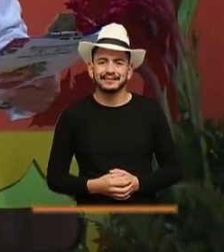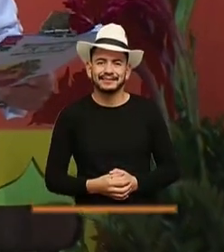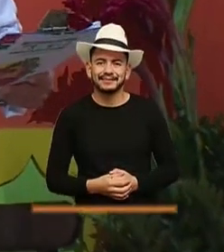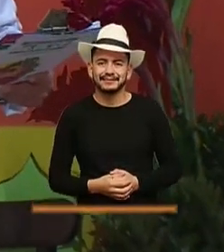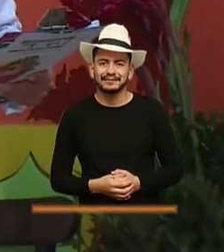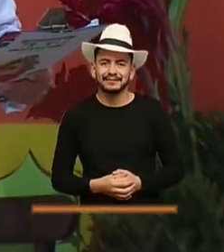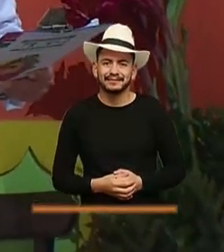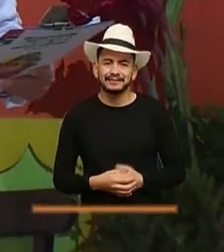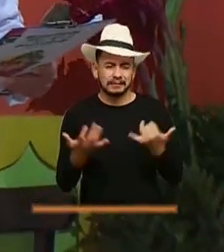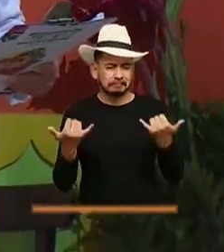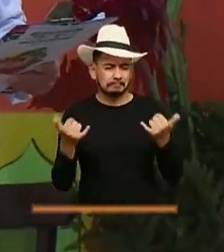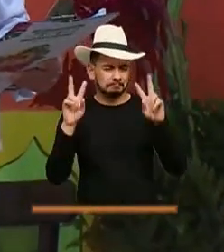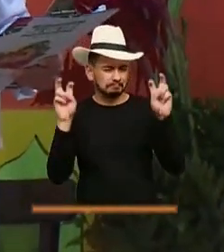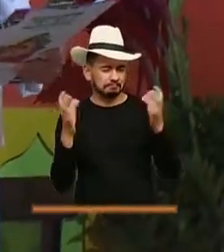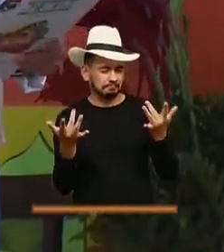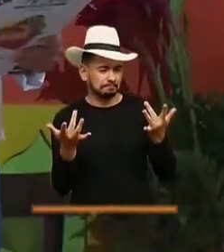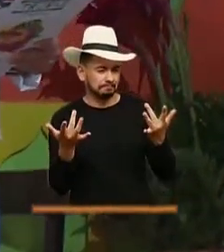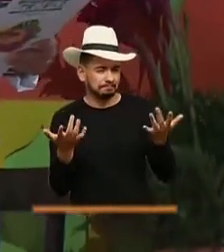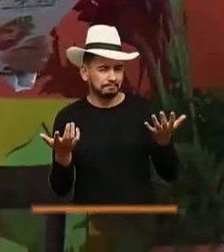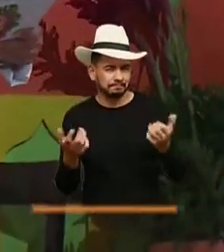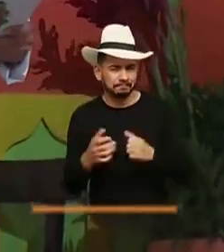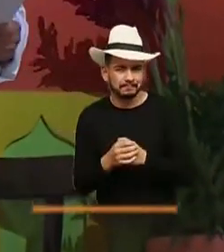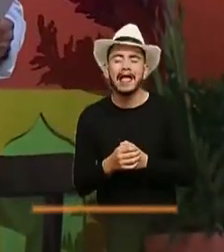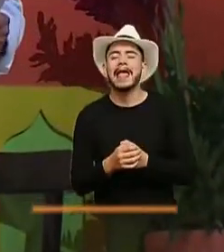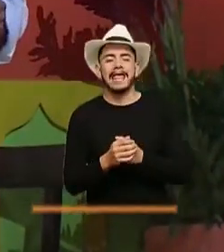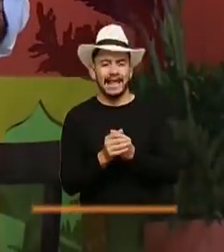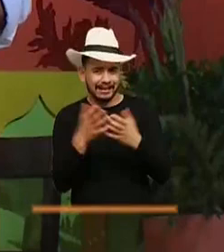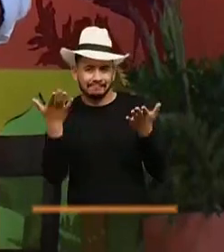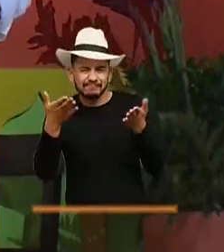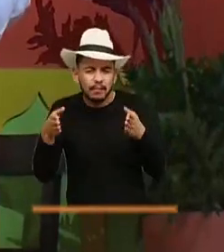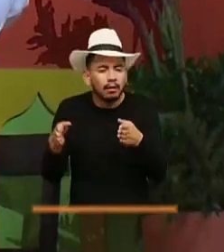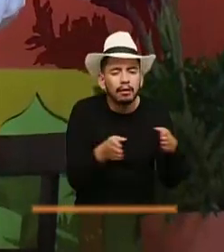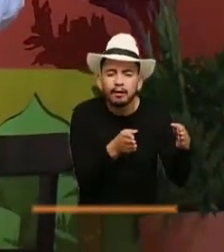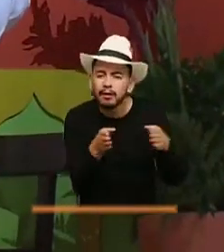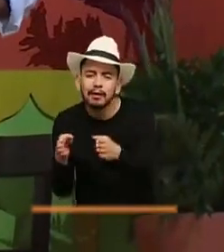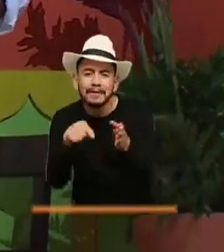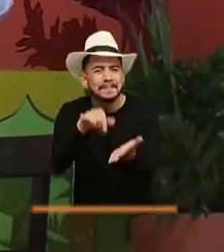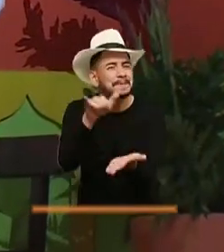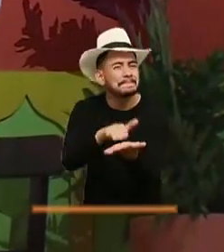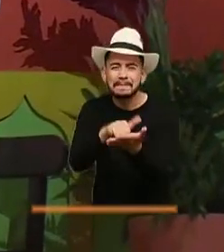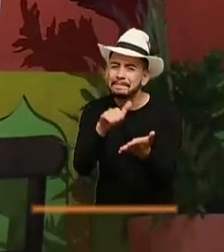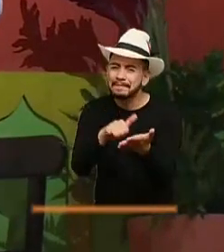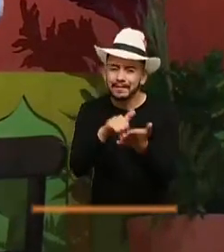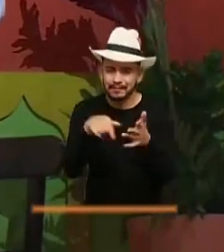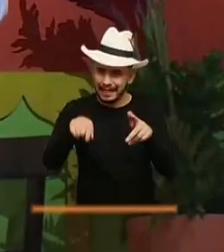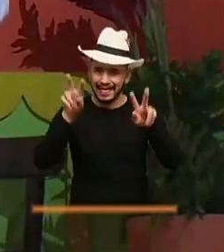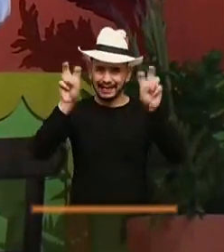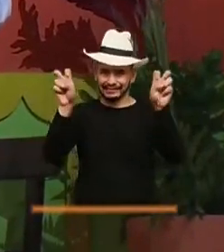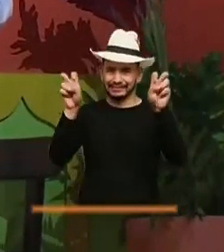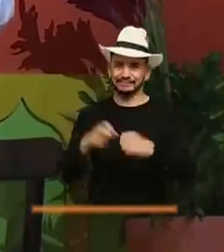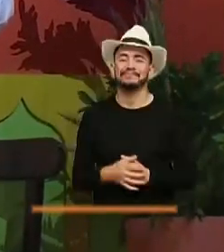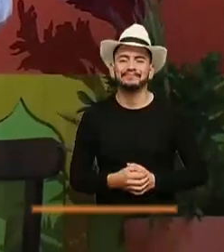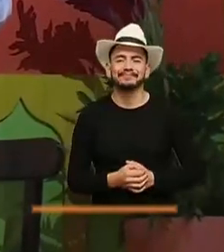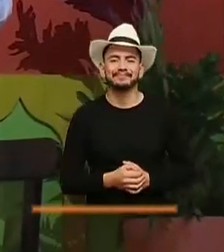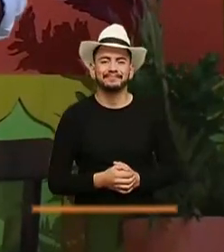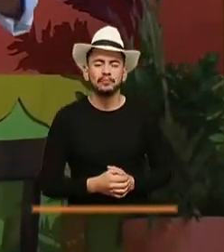está. Por la misma carretera, el pie forzado, por la misma carretera. En Concordia, el tiplero. En